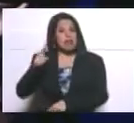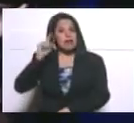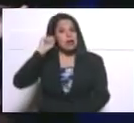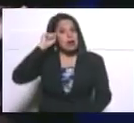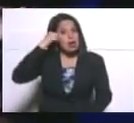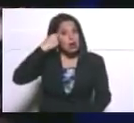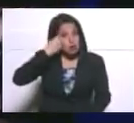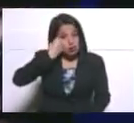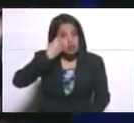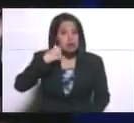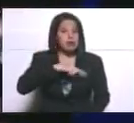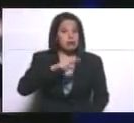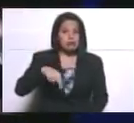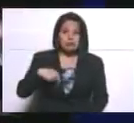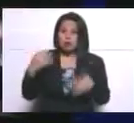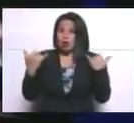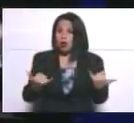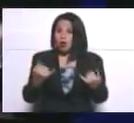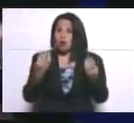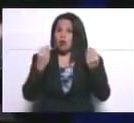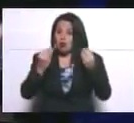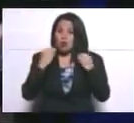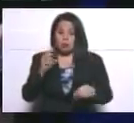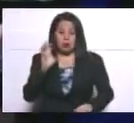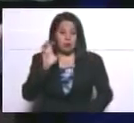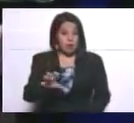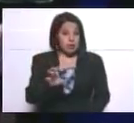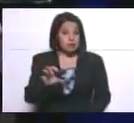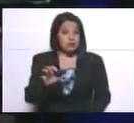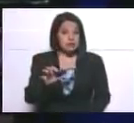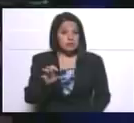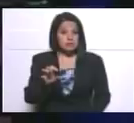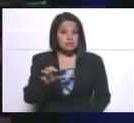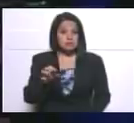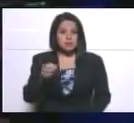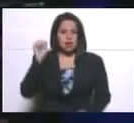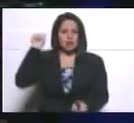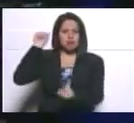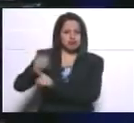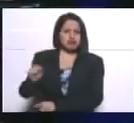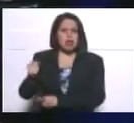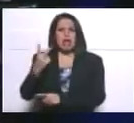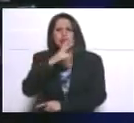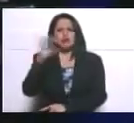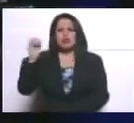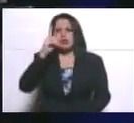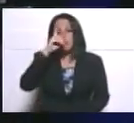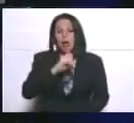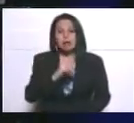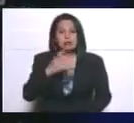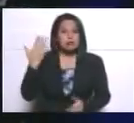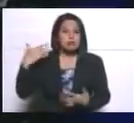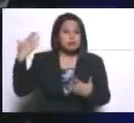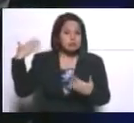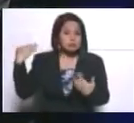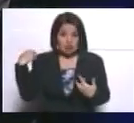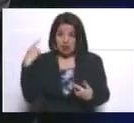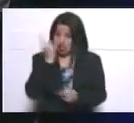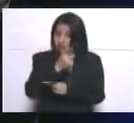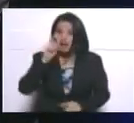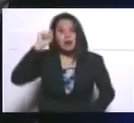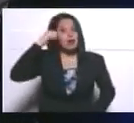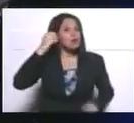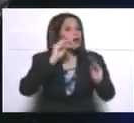Así incluso al mismo país que fue derrotado hace 206 años, a veces tenemos que